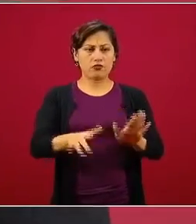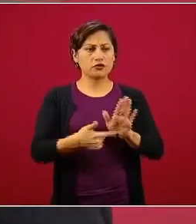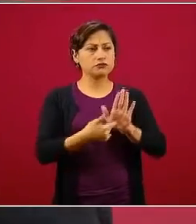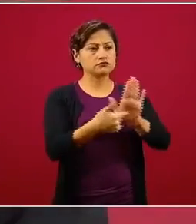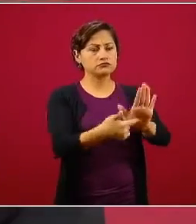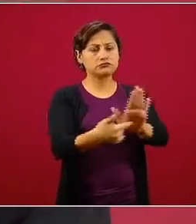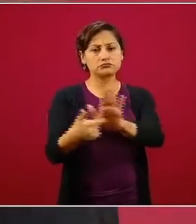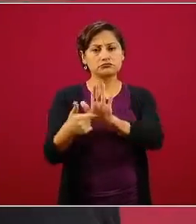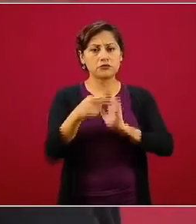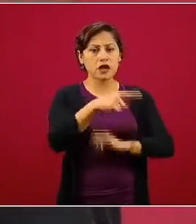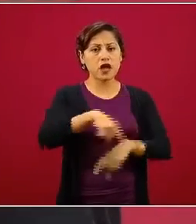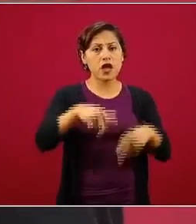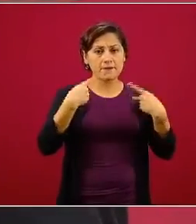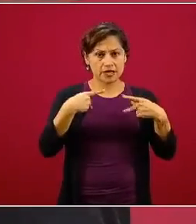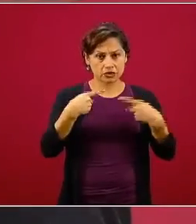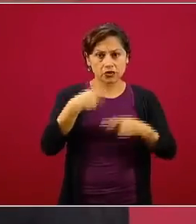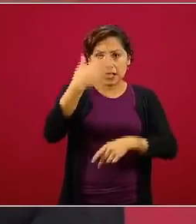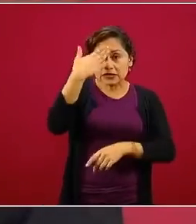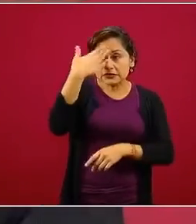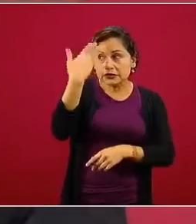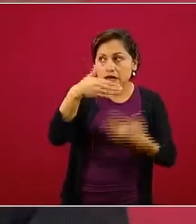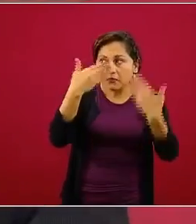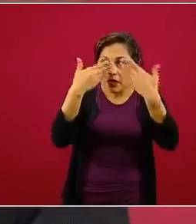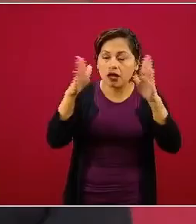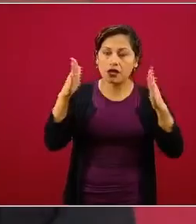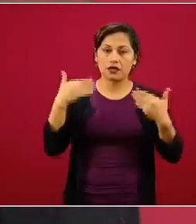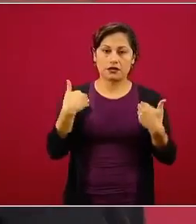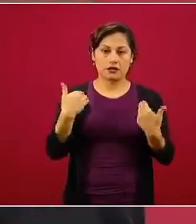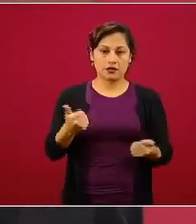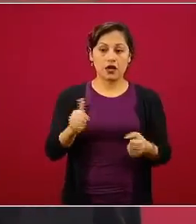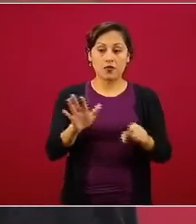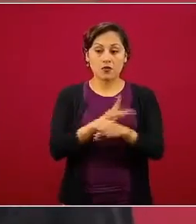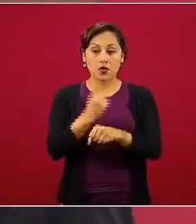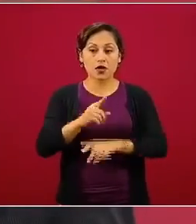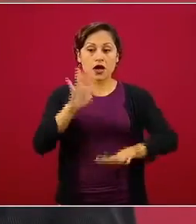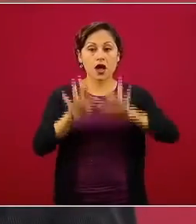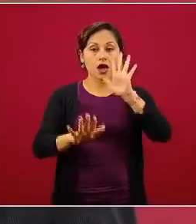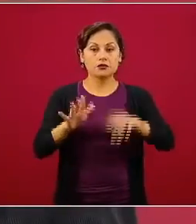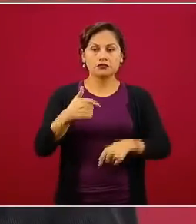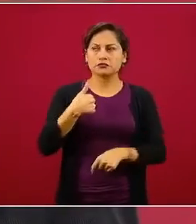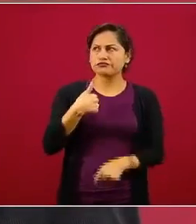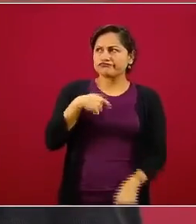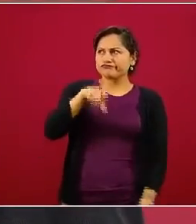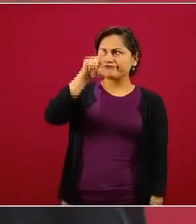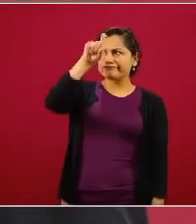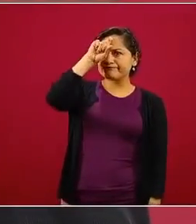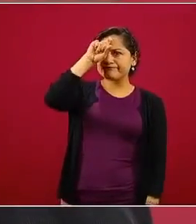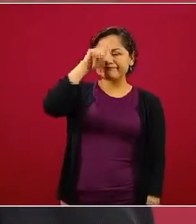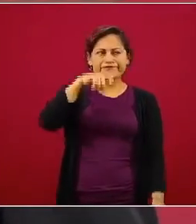a la gente, porque muchas veces es porque se desconoce,